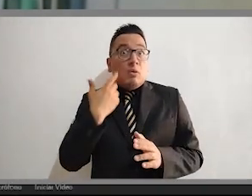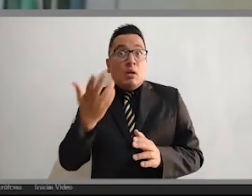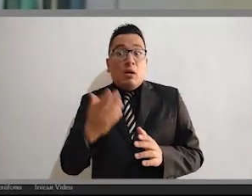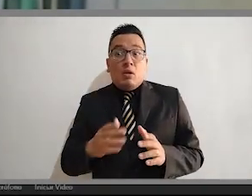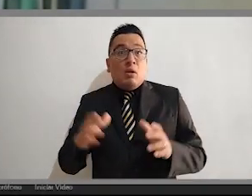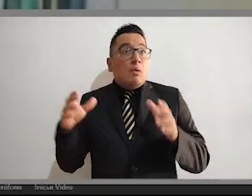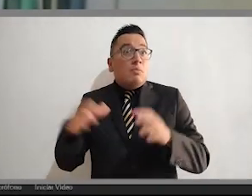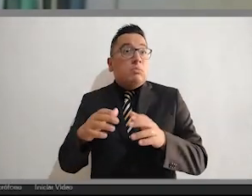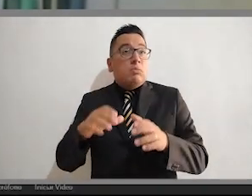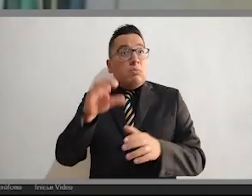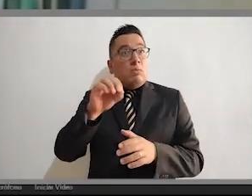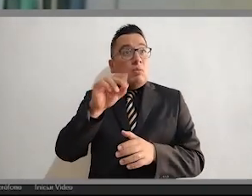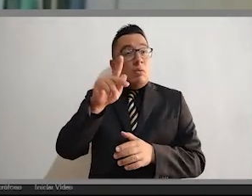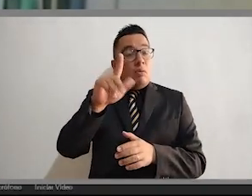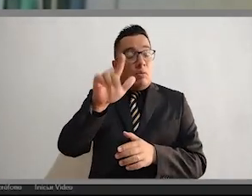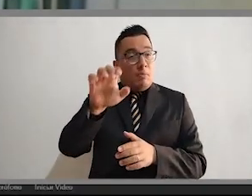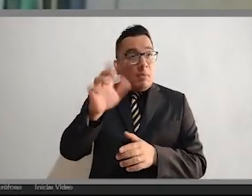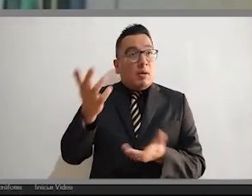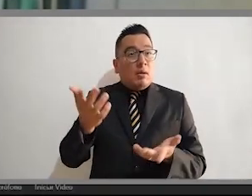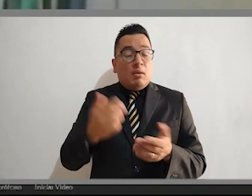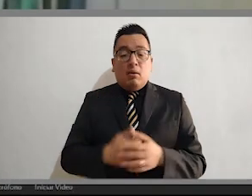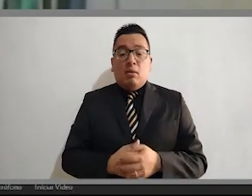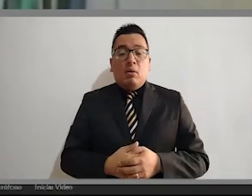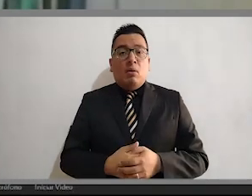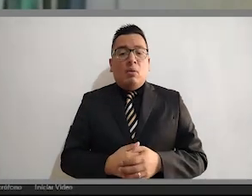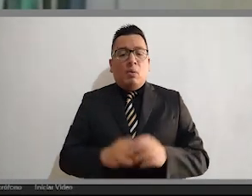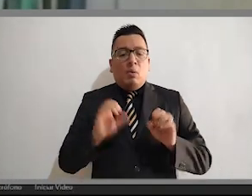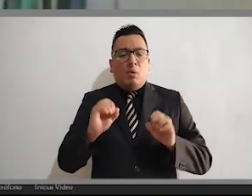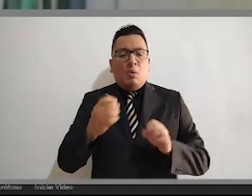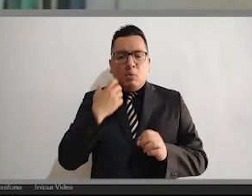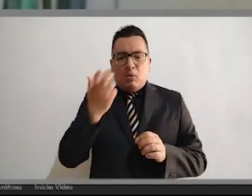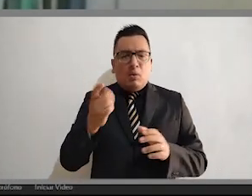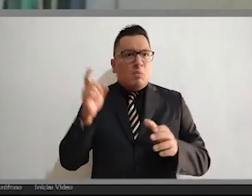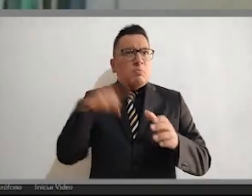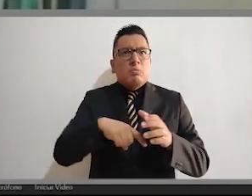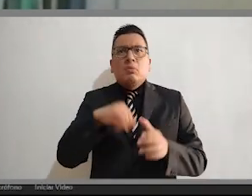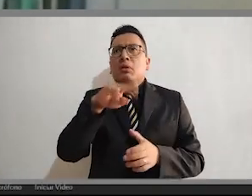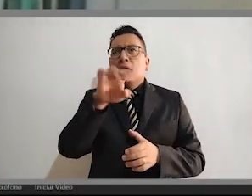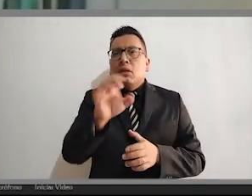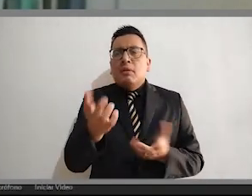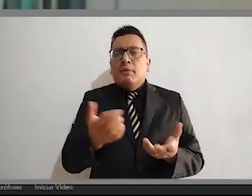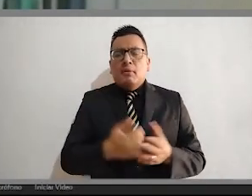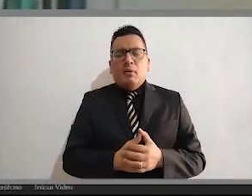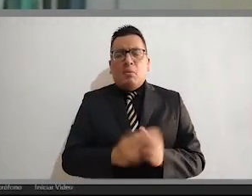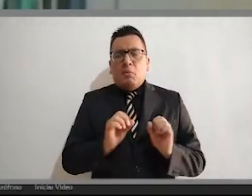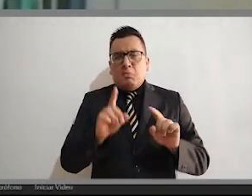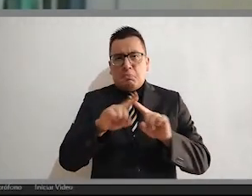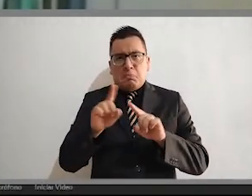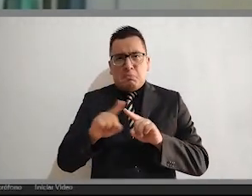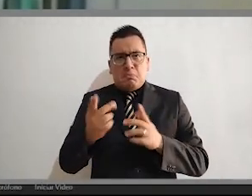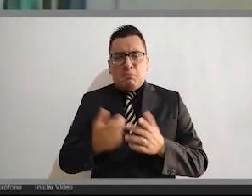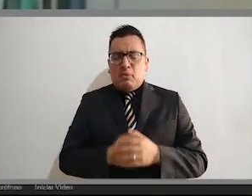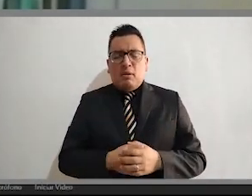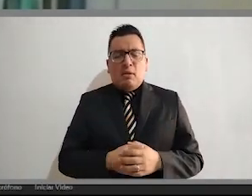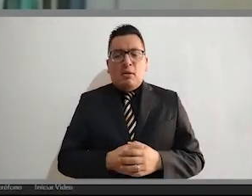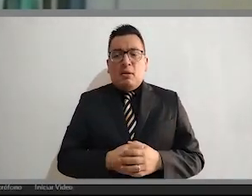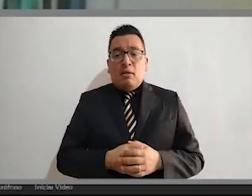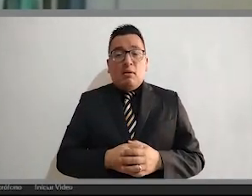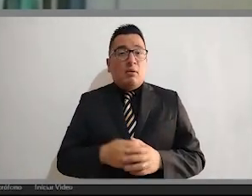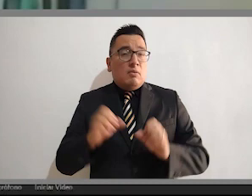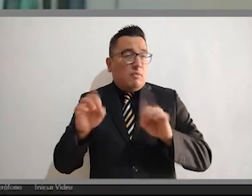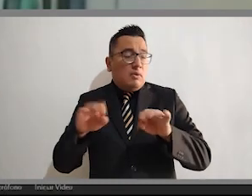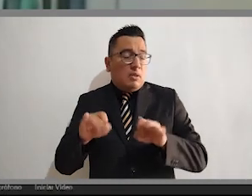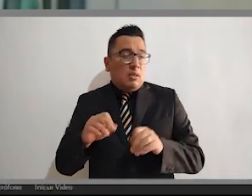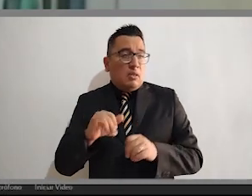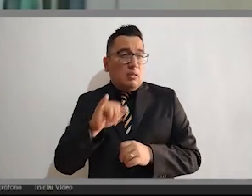órgano administrativo electoral local, formar parte del INE o cualquiera de los cargos descentralizados del INE